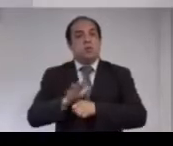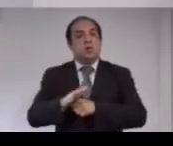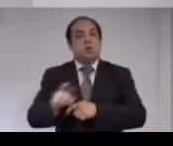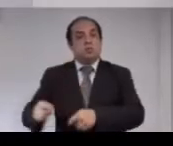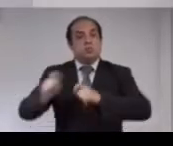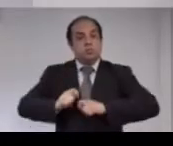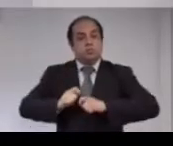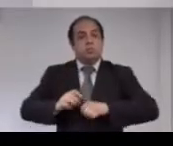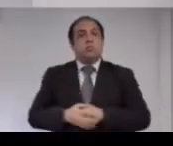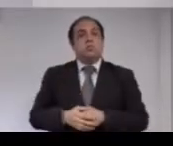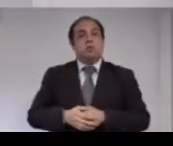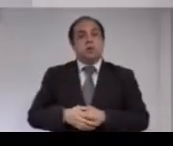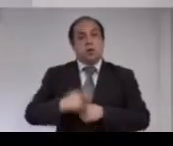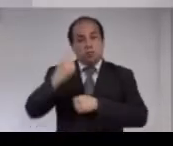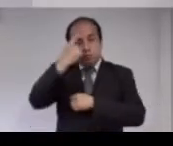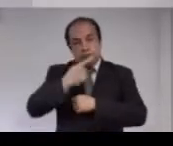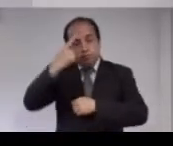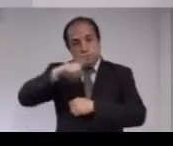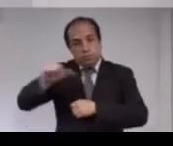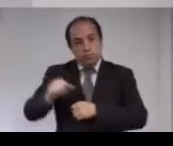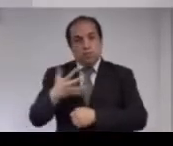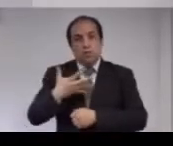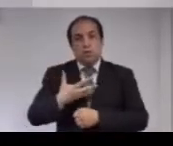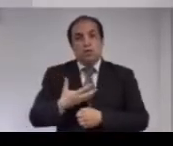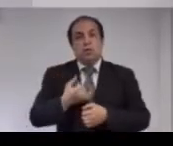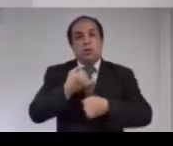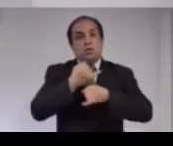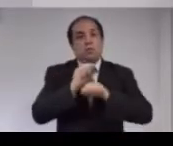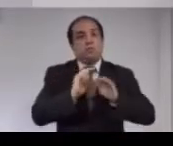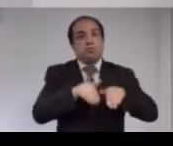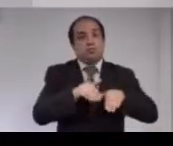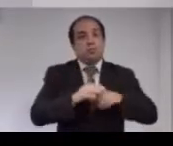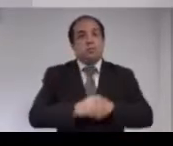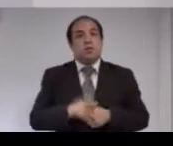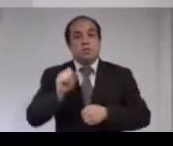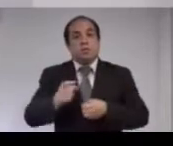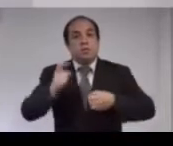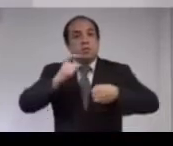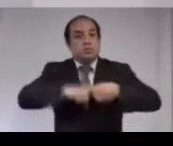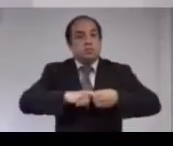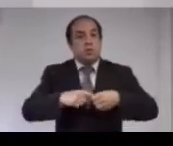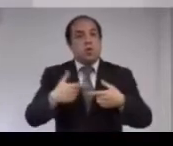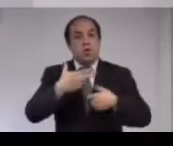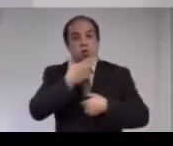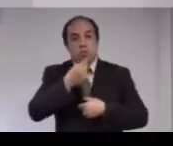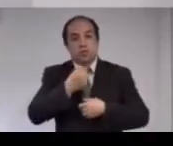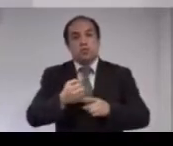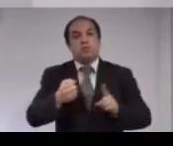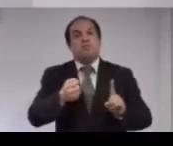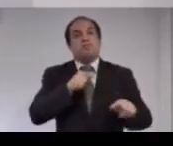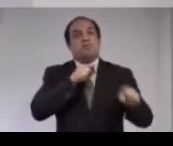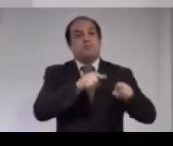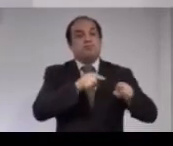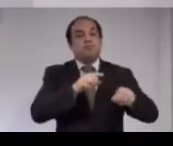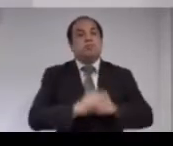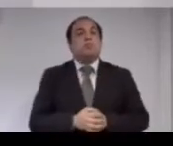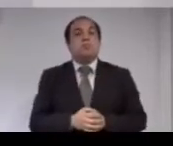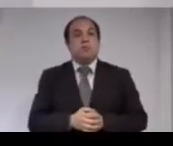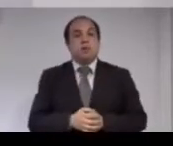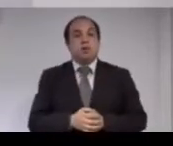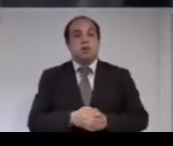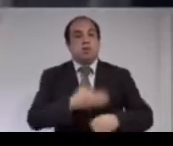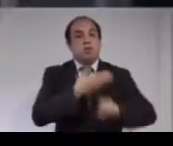después. En este punto se tiene registro de la infiltración de hombres que agreden a las mujeres policías. Video, por